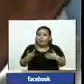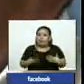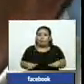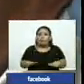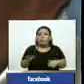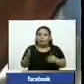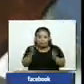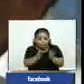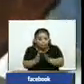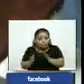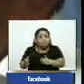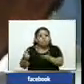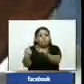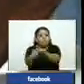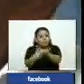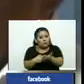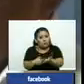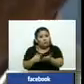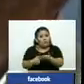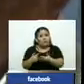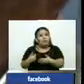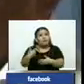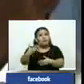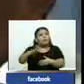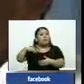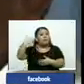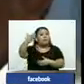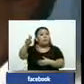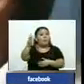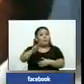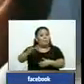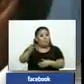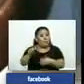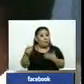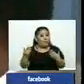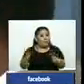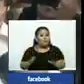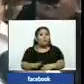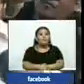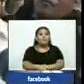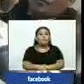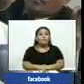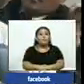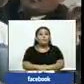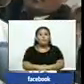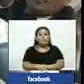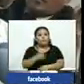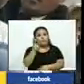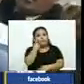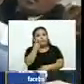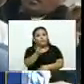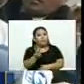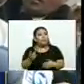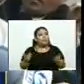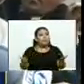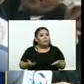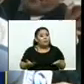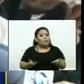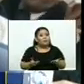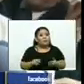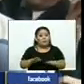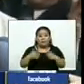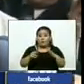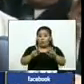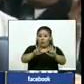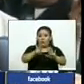es para discutirlo el próximo martes en caso de que lleguemos hasta ahí. Madurando, y eso es lo que vamos a dejar,